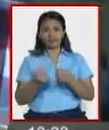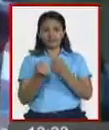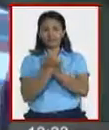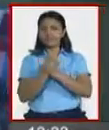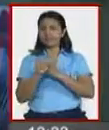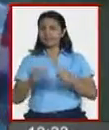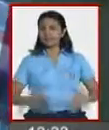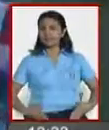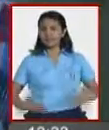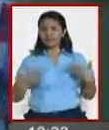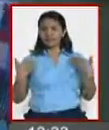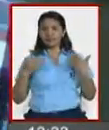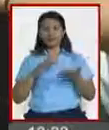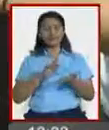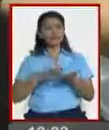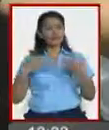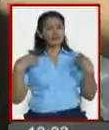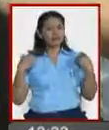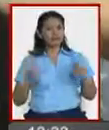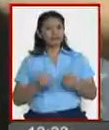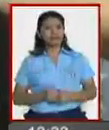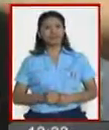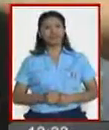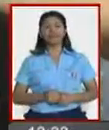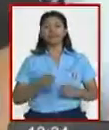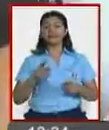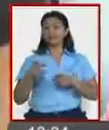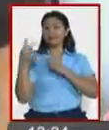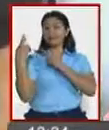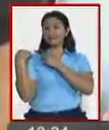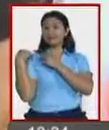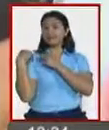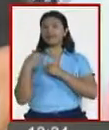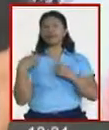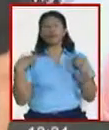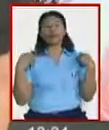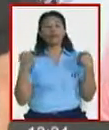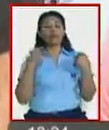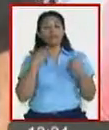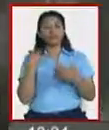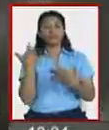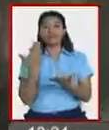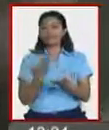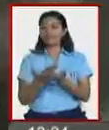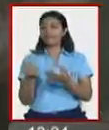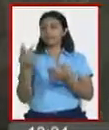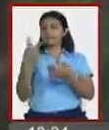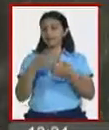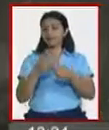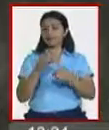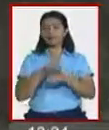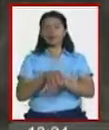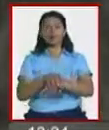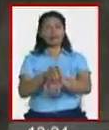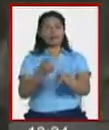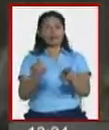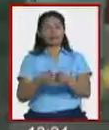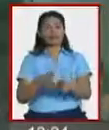salvar vidas, de curar enfermos. La ejecutiva de la Confederación Nacional de Salud llegó para participar de la